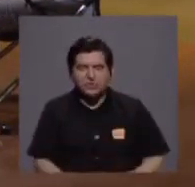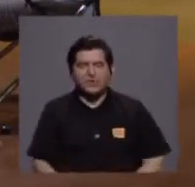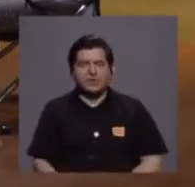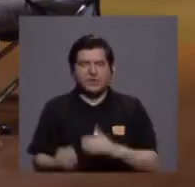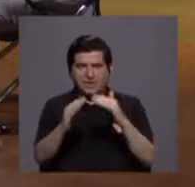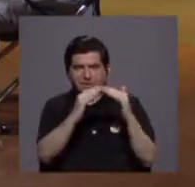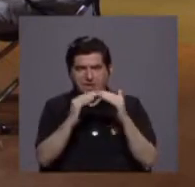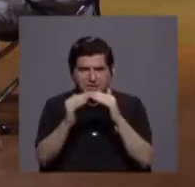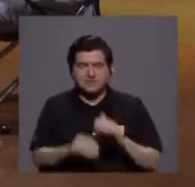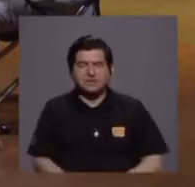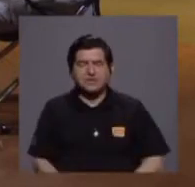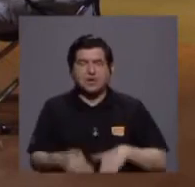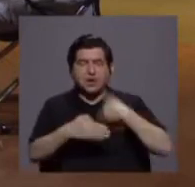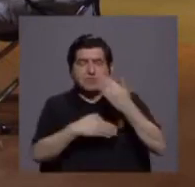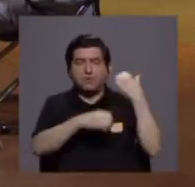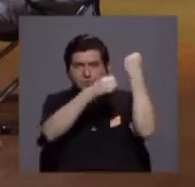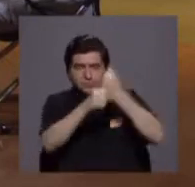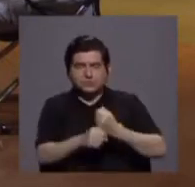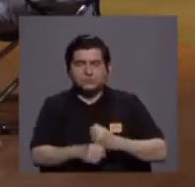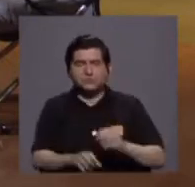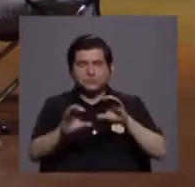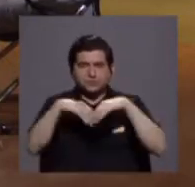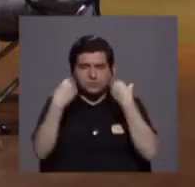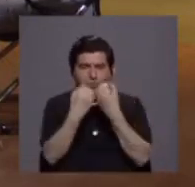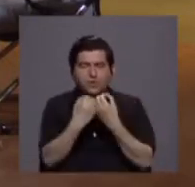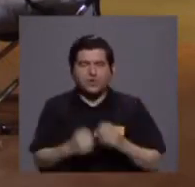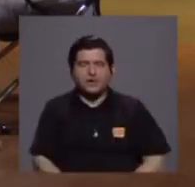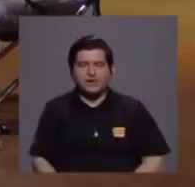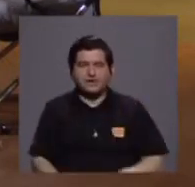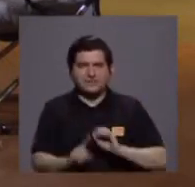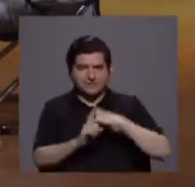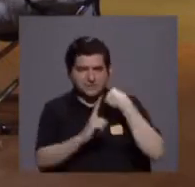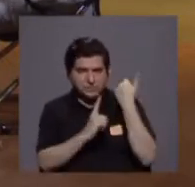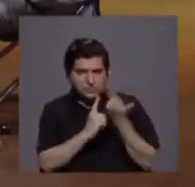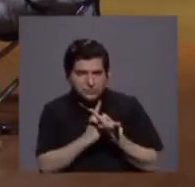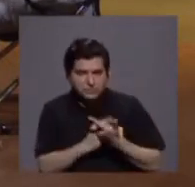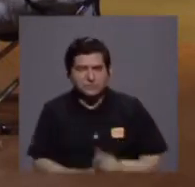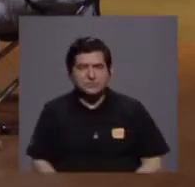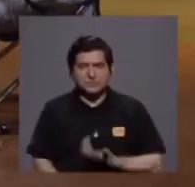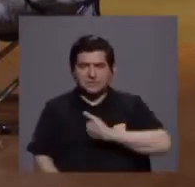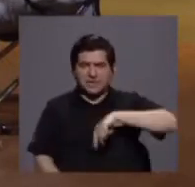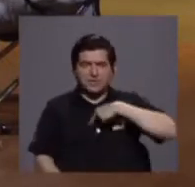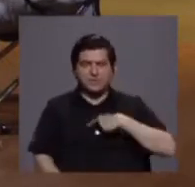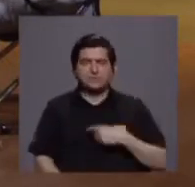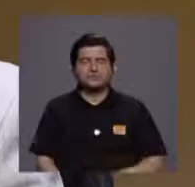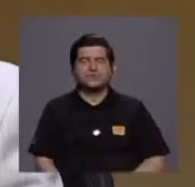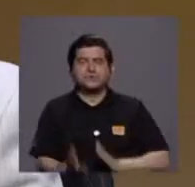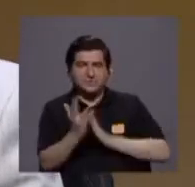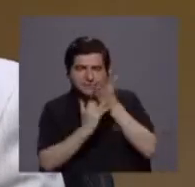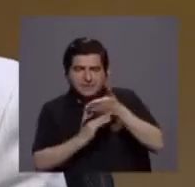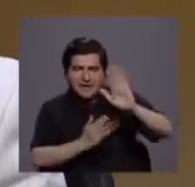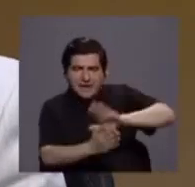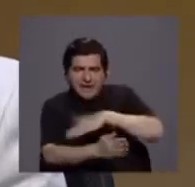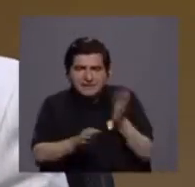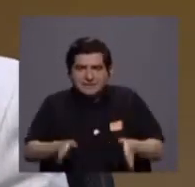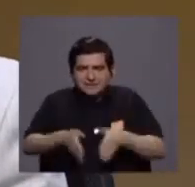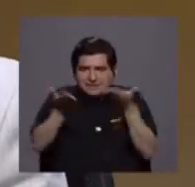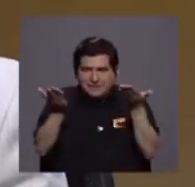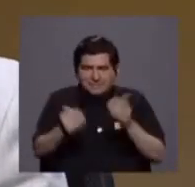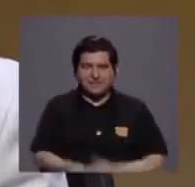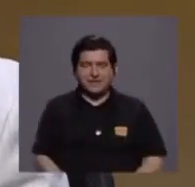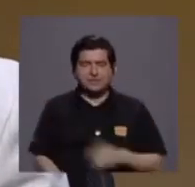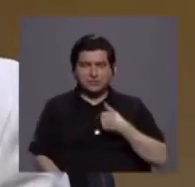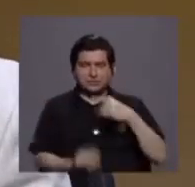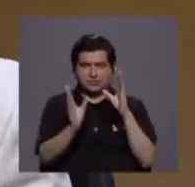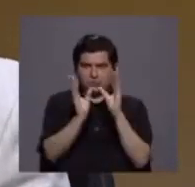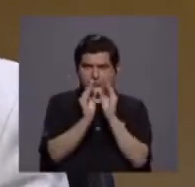para analizar la organización social de cómo aprendemos y socializamos con la música. Llevé a cabo estos